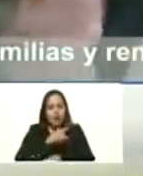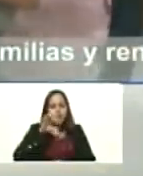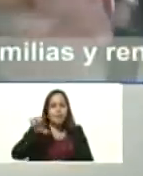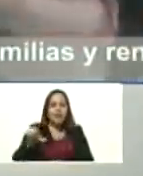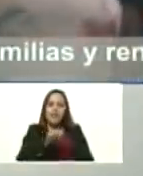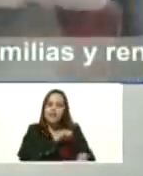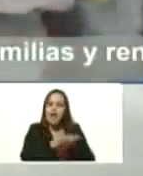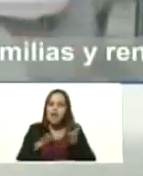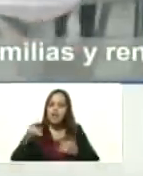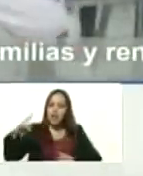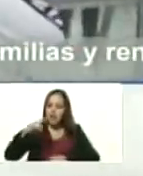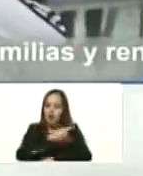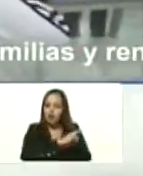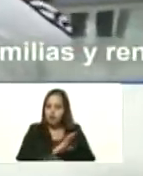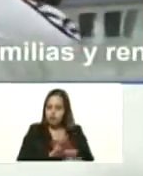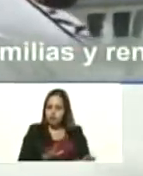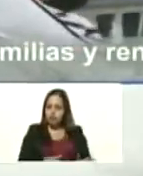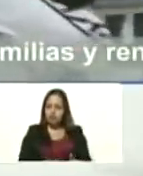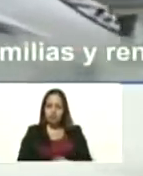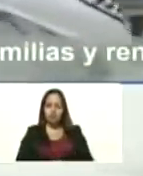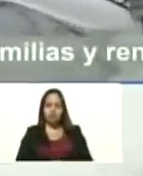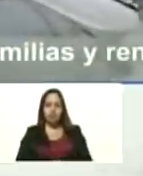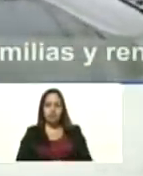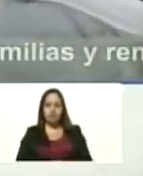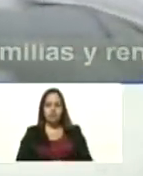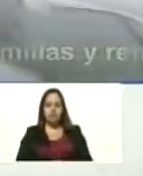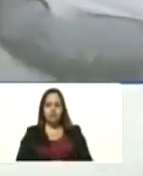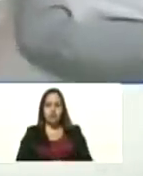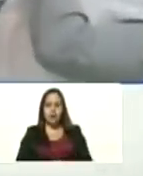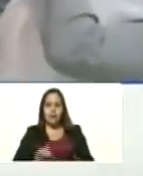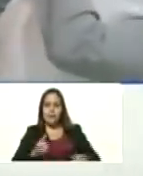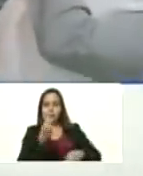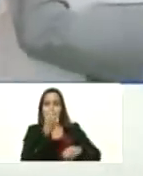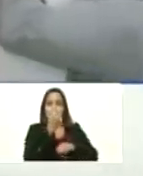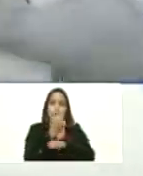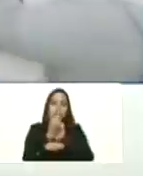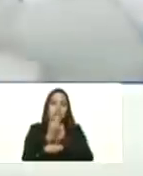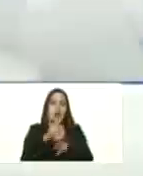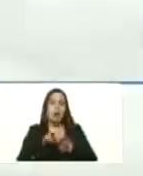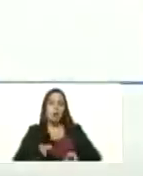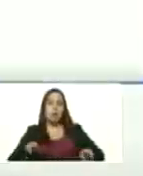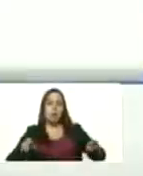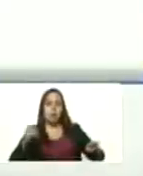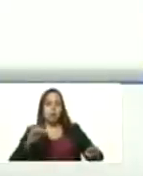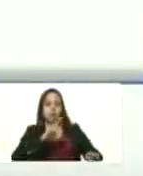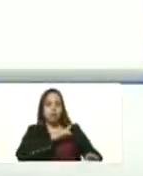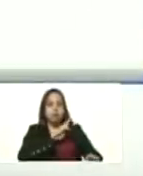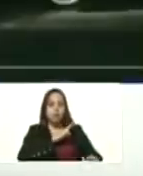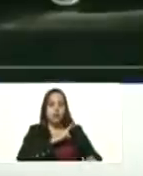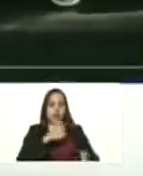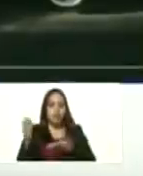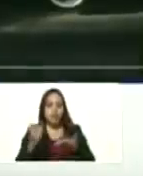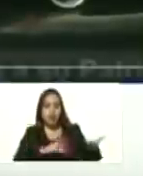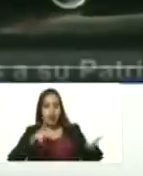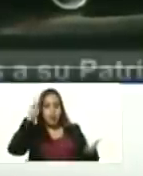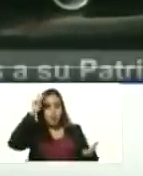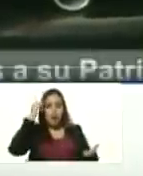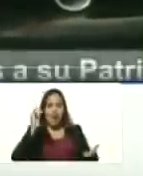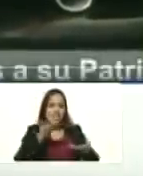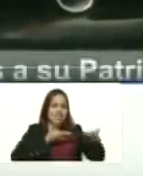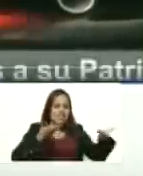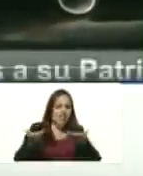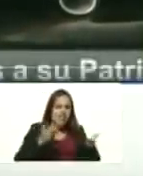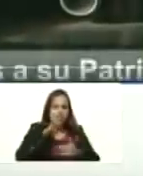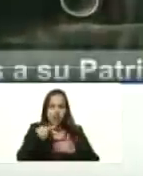en avión en primera clase vienen de lima se le da todos los servicios de